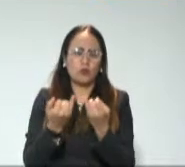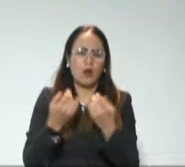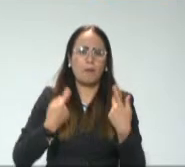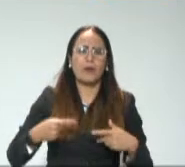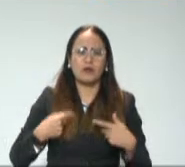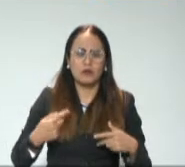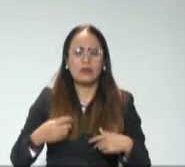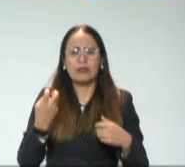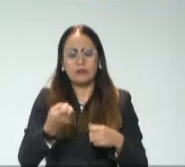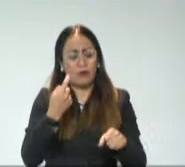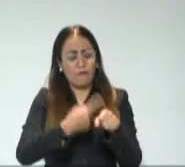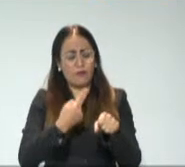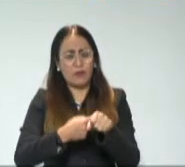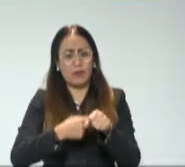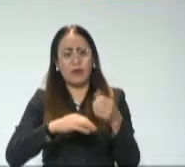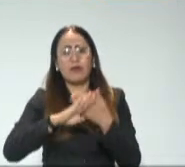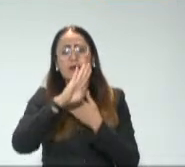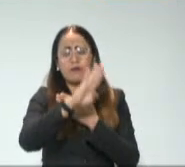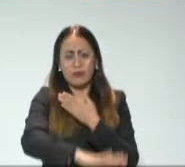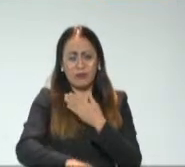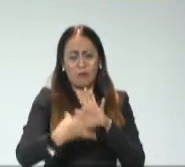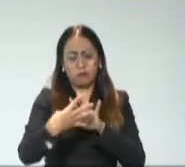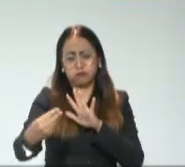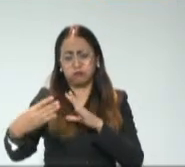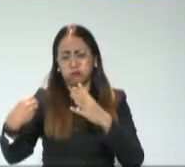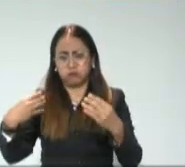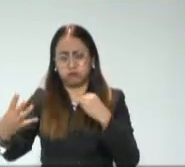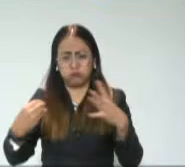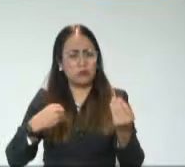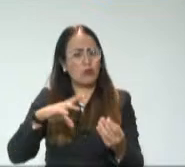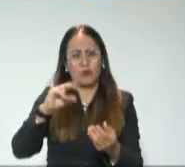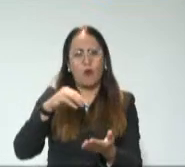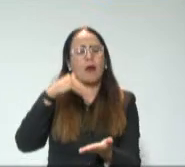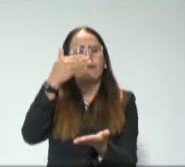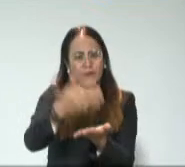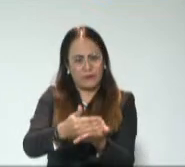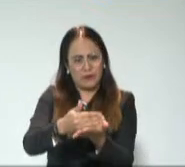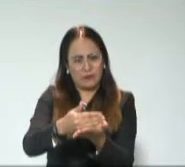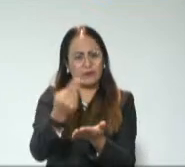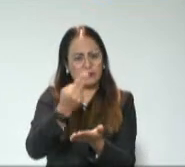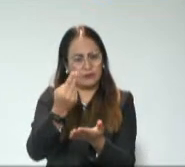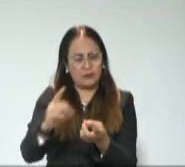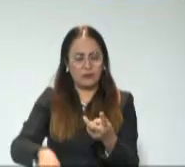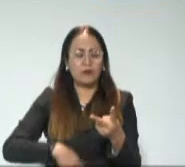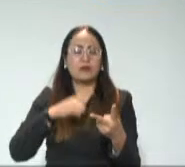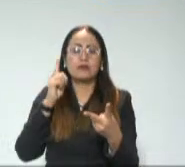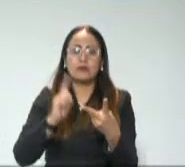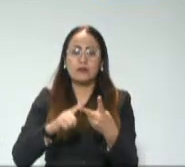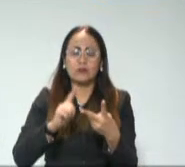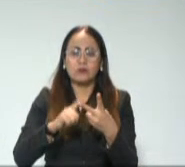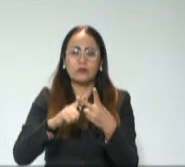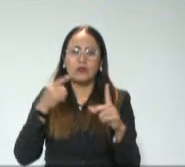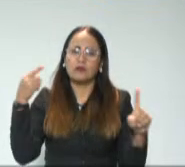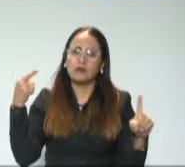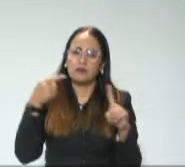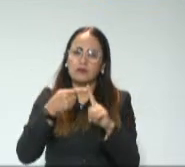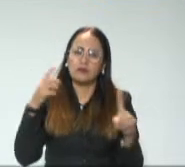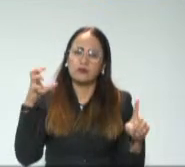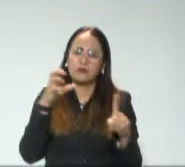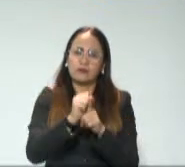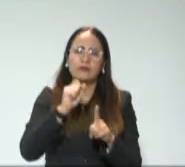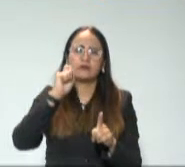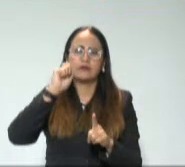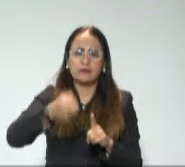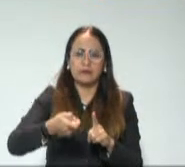un momento dado detener su propagación y la segunda dimensión que tiene por objeto